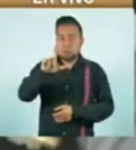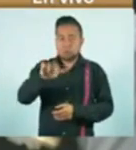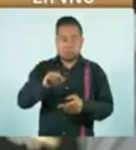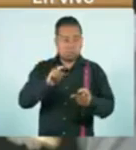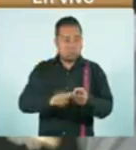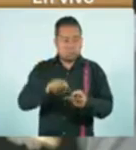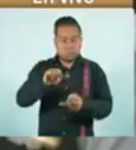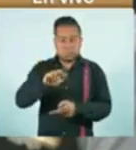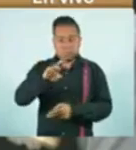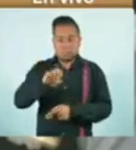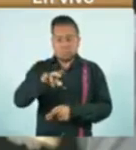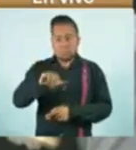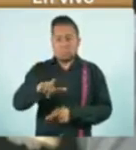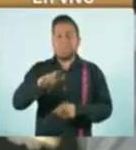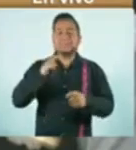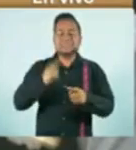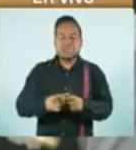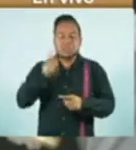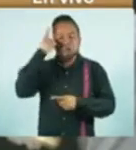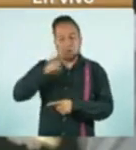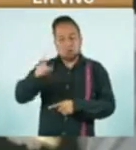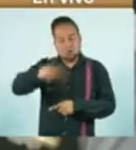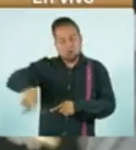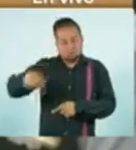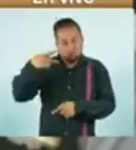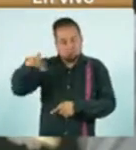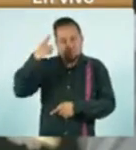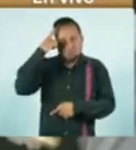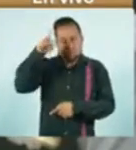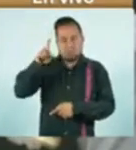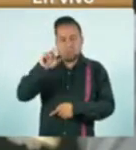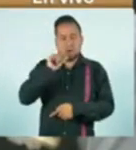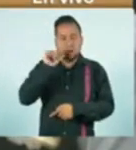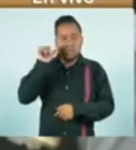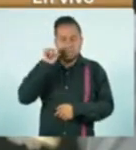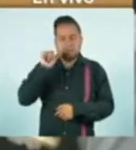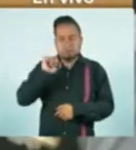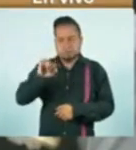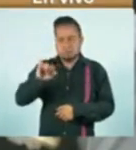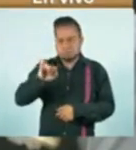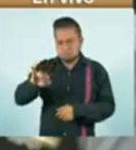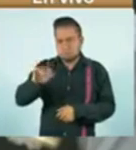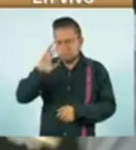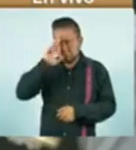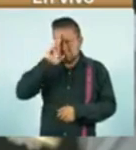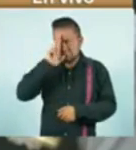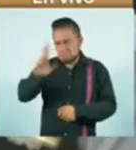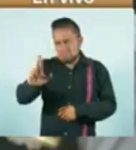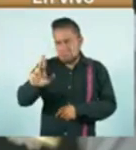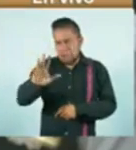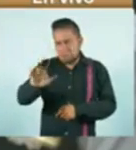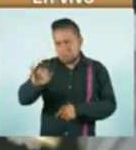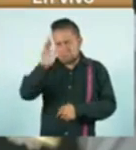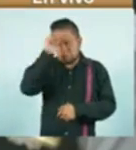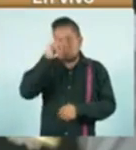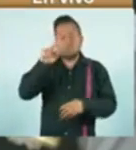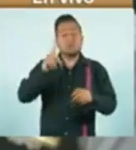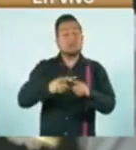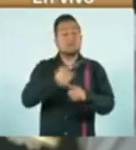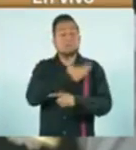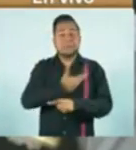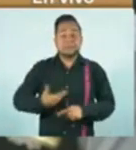de la tierra y ayer se aclaró que se va a respetar, pero lo que quiere hacer el